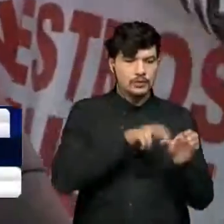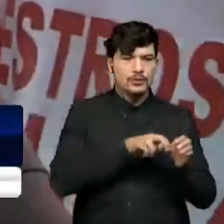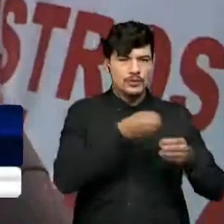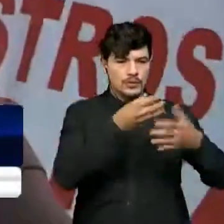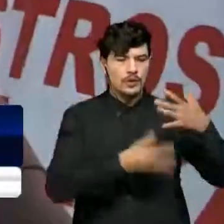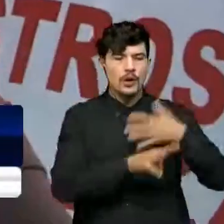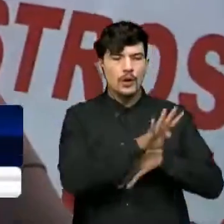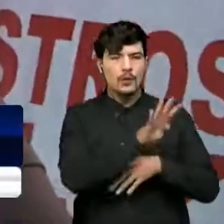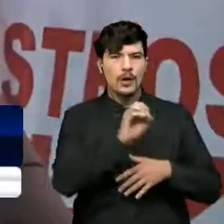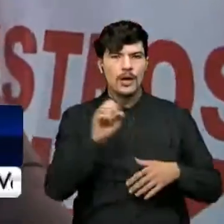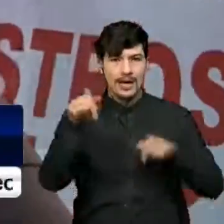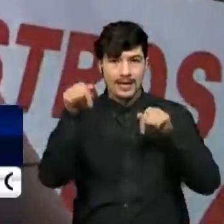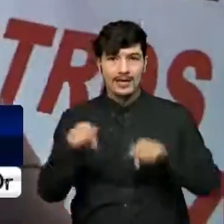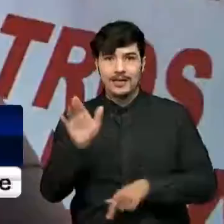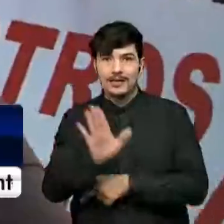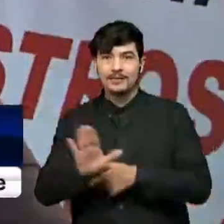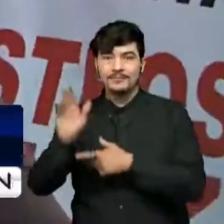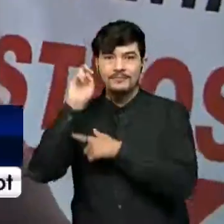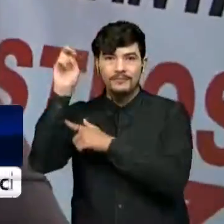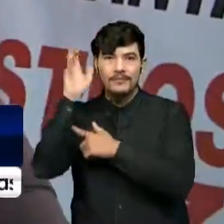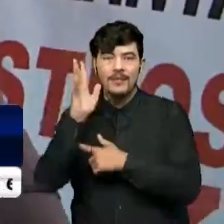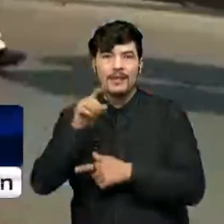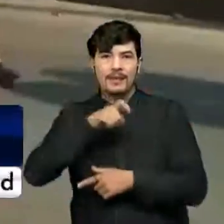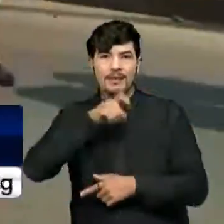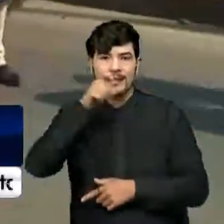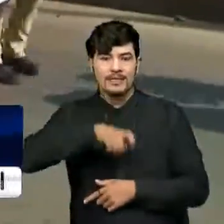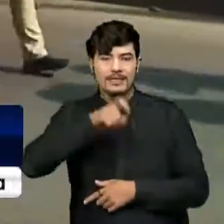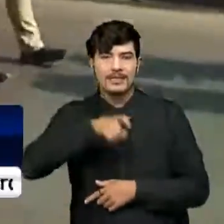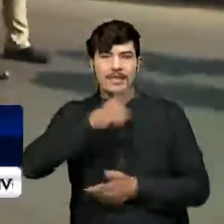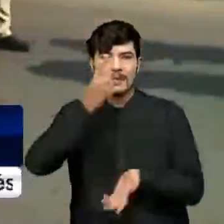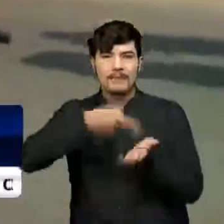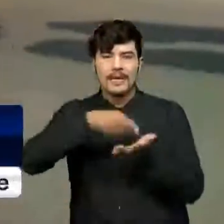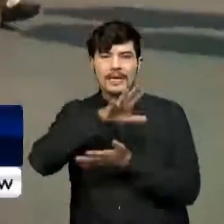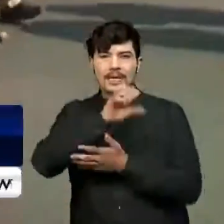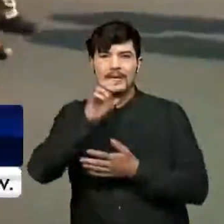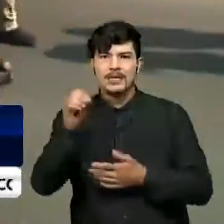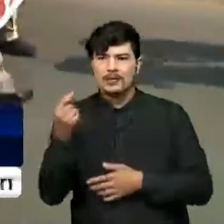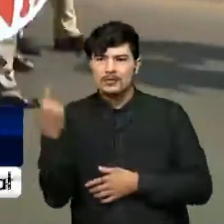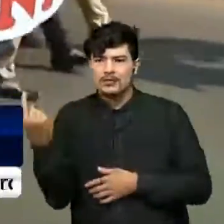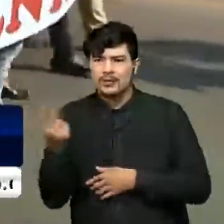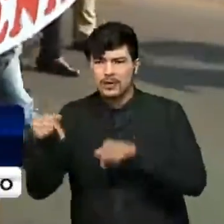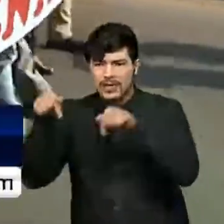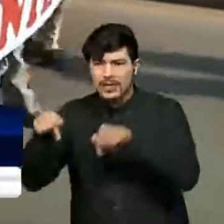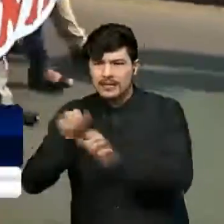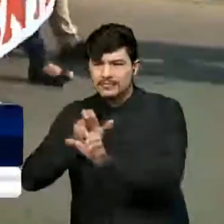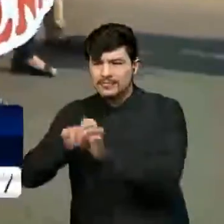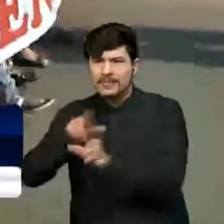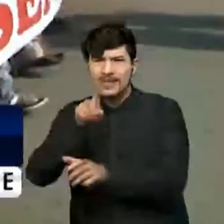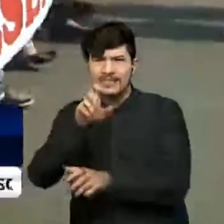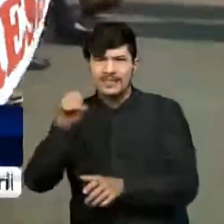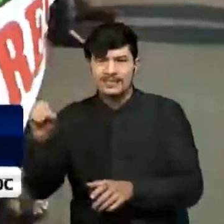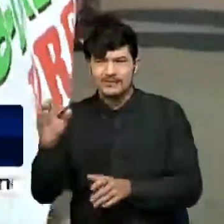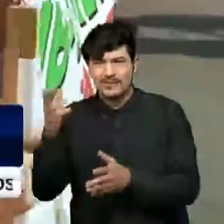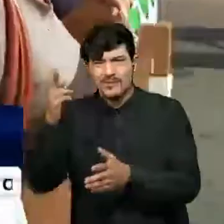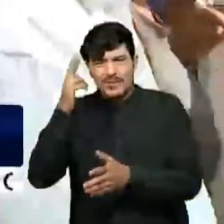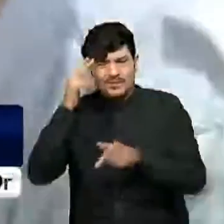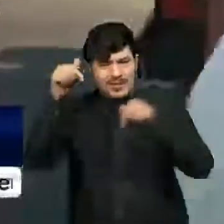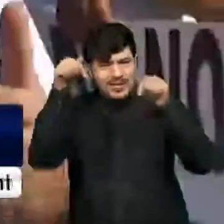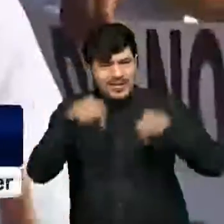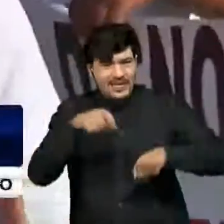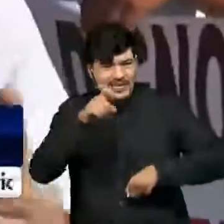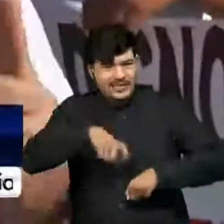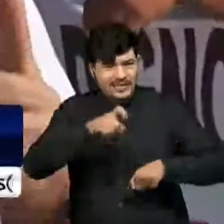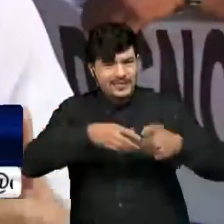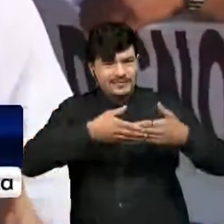Norte de Santander tenemos una necesidad de 1.500 administrativos, solamente tenemos de planta 600. Que se den cuenta que hay que